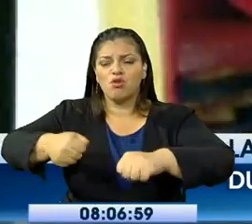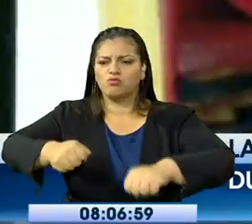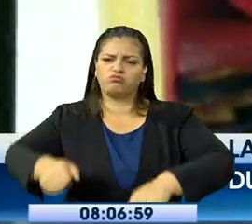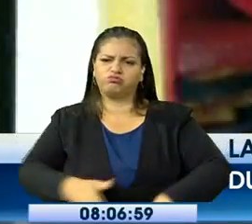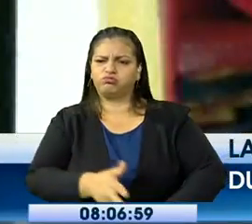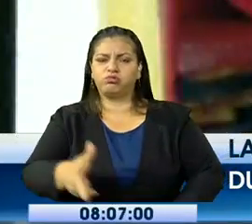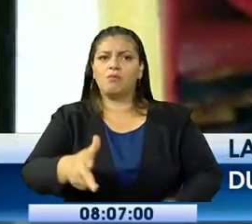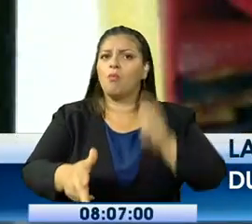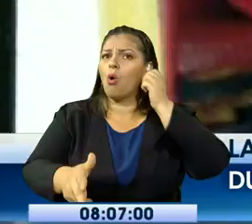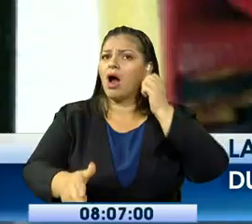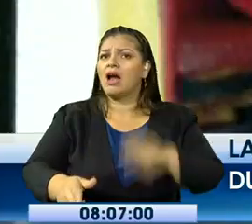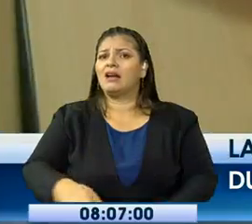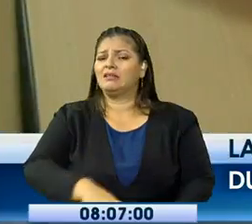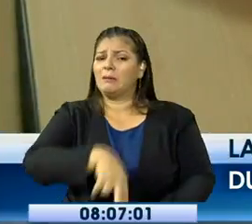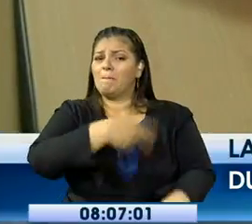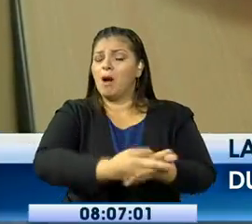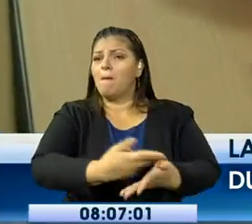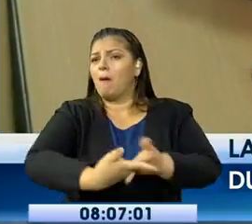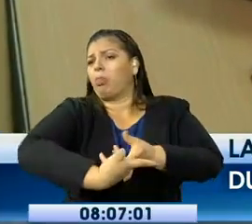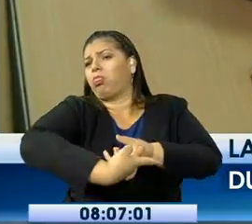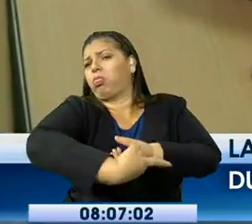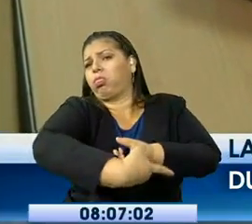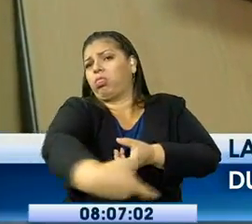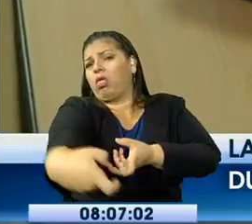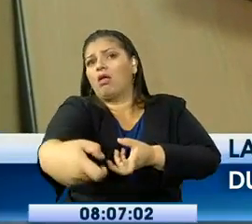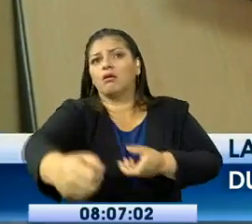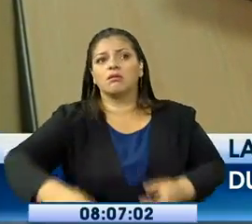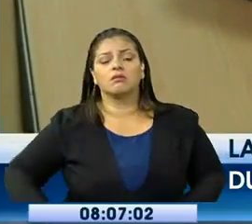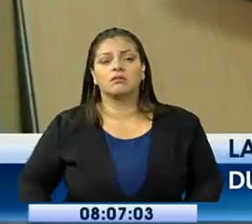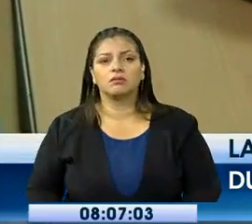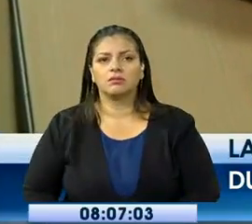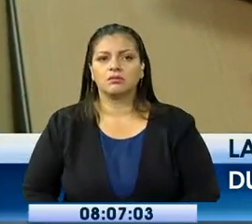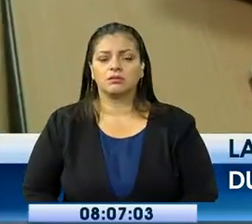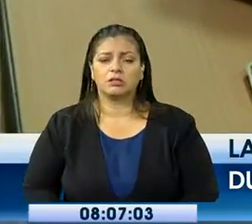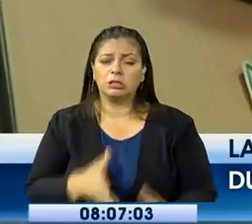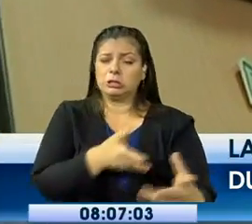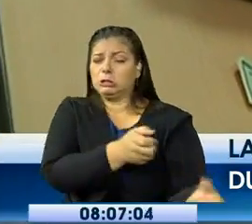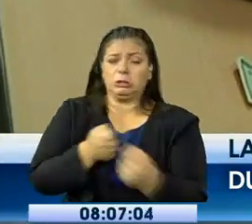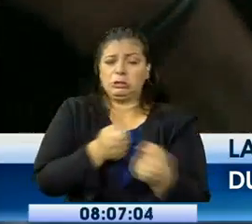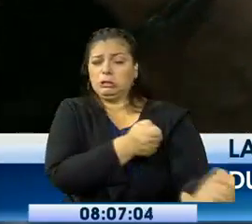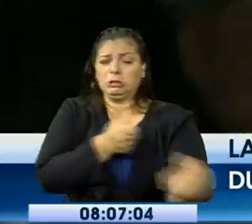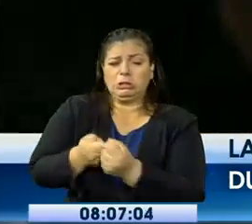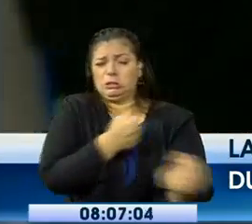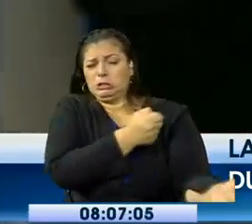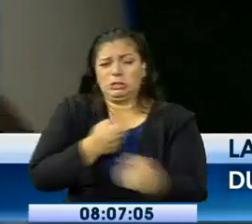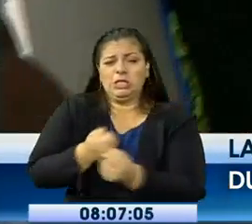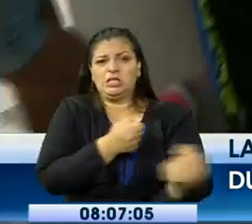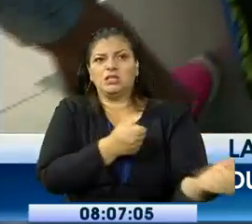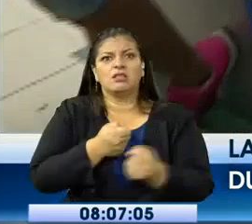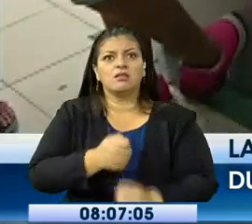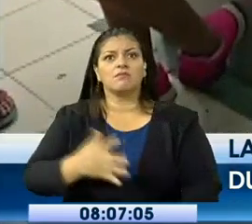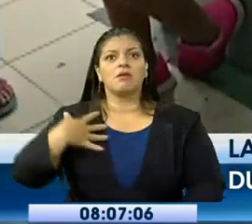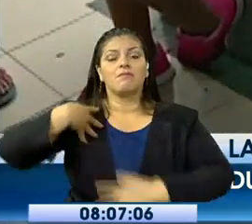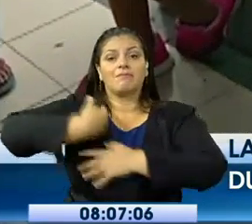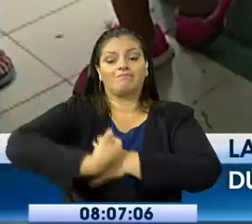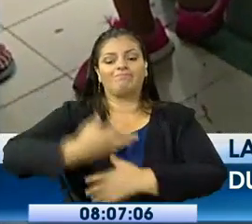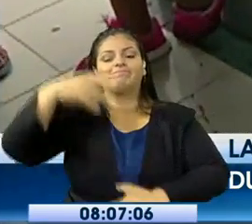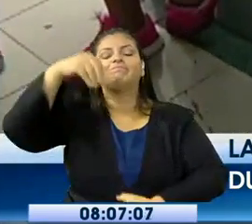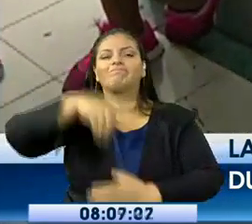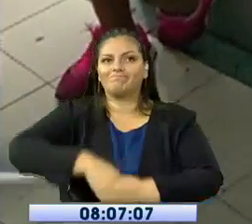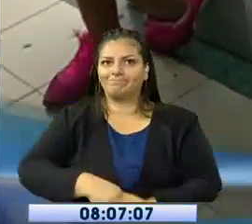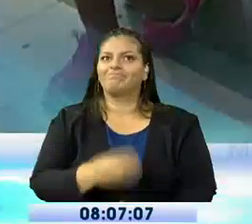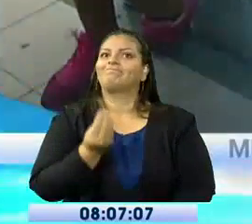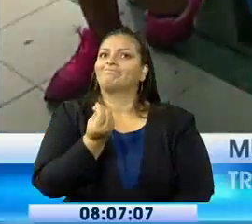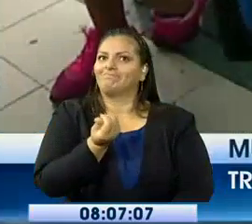lo posible para que no le quiten sus pertenencias, entre ellas un monto considerable de dinero. Pero cuadras más adelante fue capturado aquel